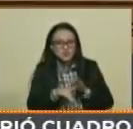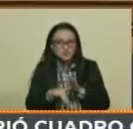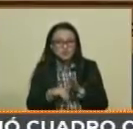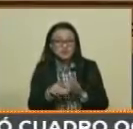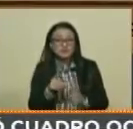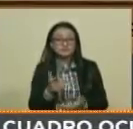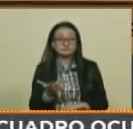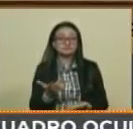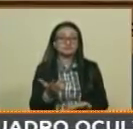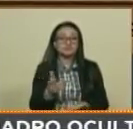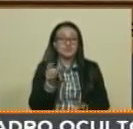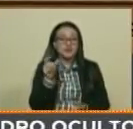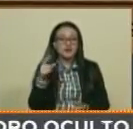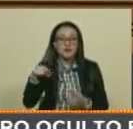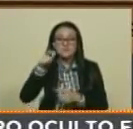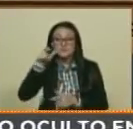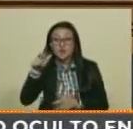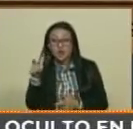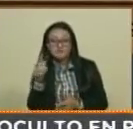Nosotros lo hemos retomado.